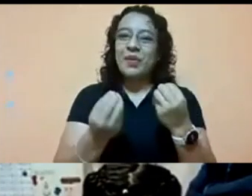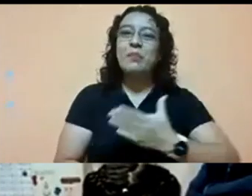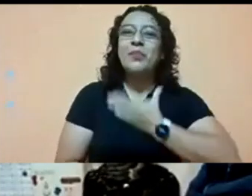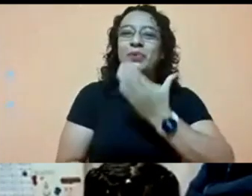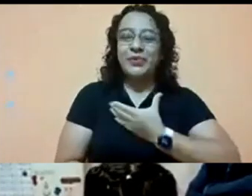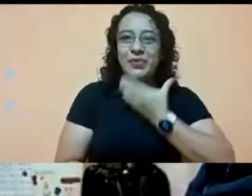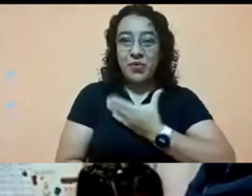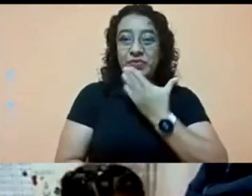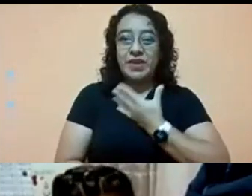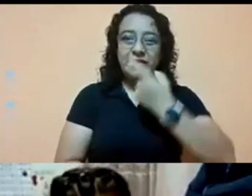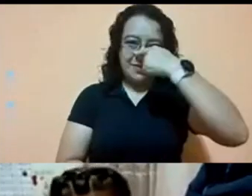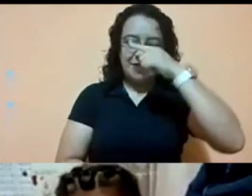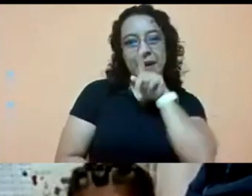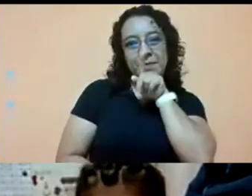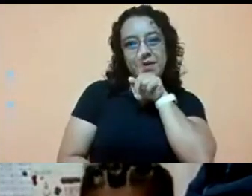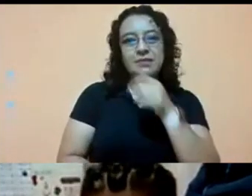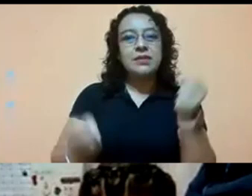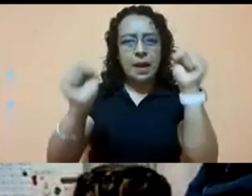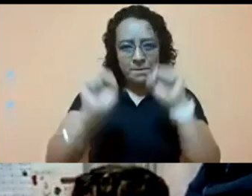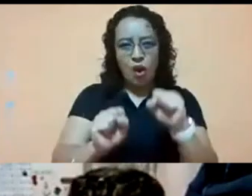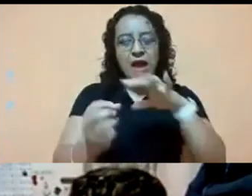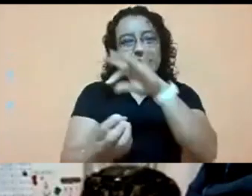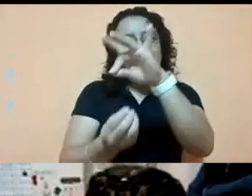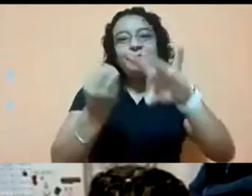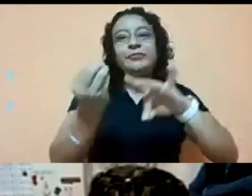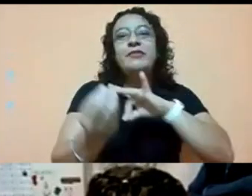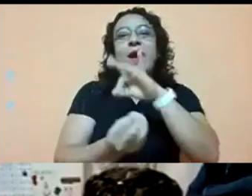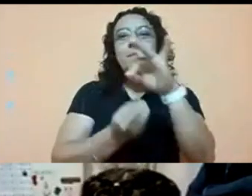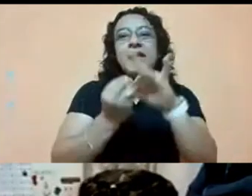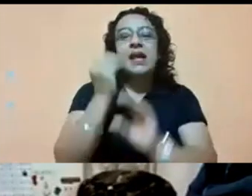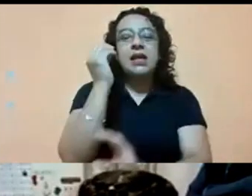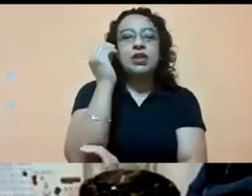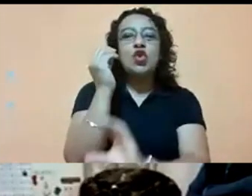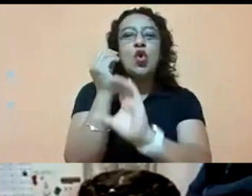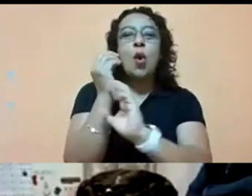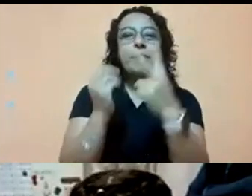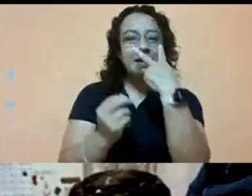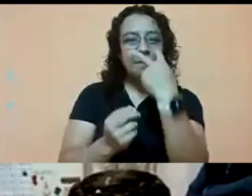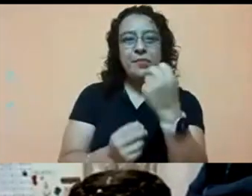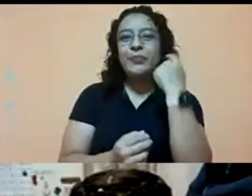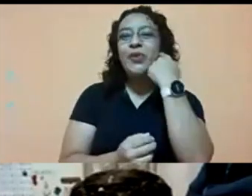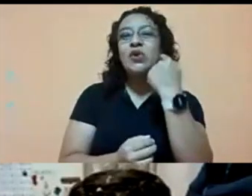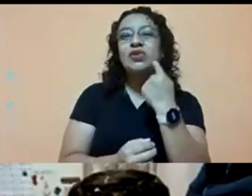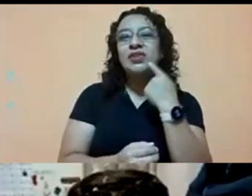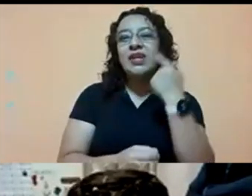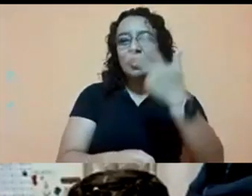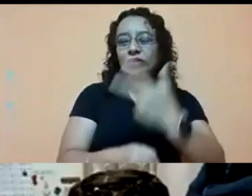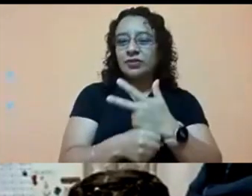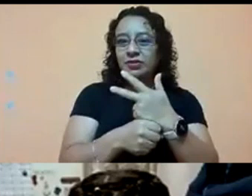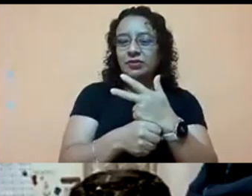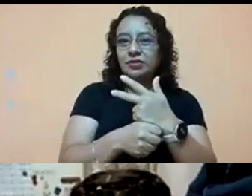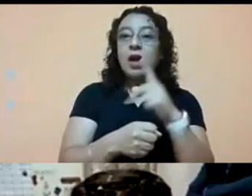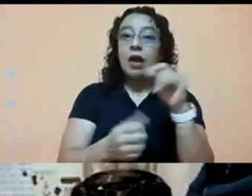poder pertenecer a la familia del Benemérito Comité de Prosiegos y Sordos de Guatemala, institución no